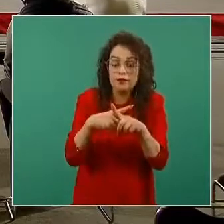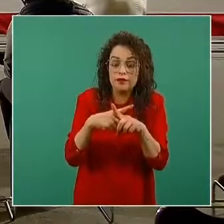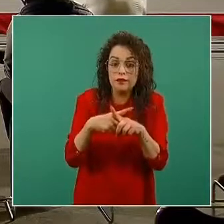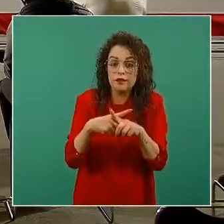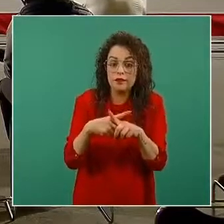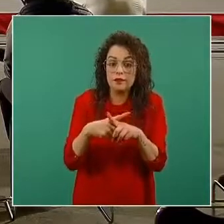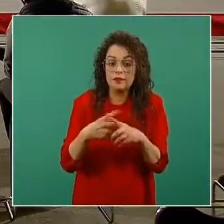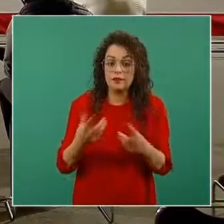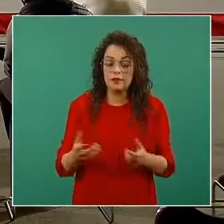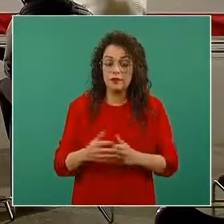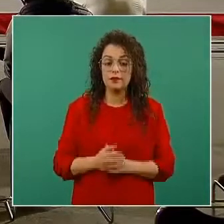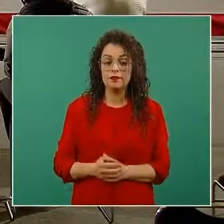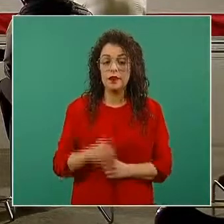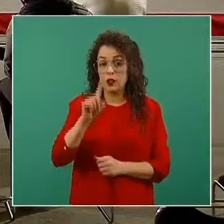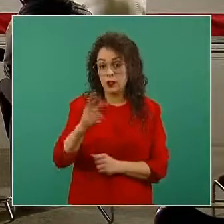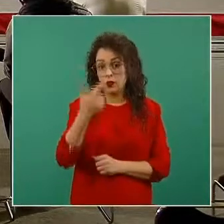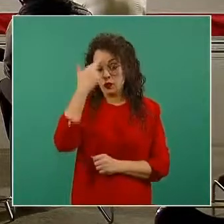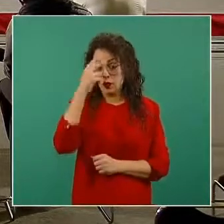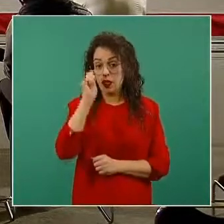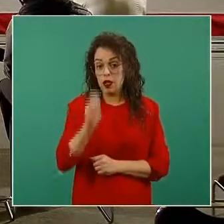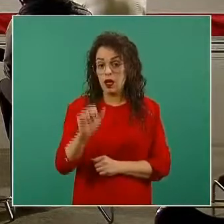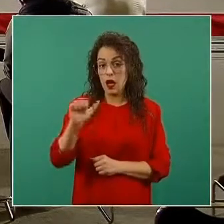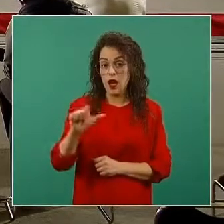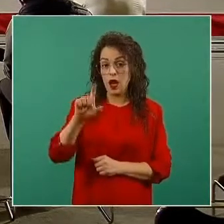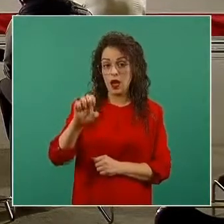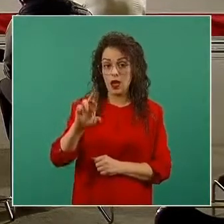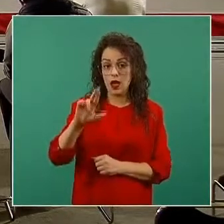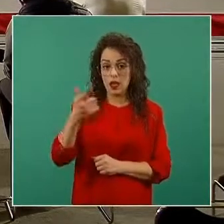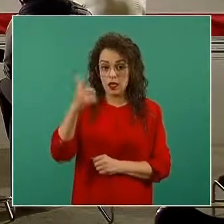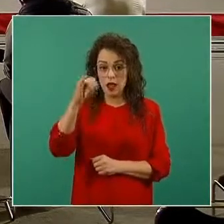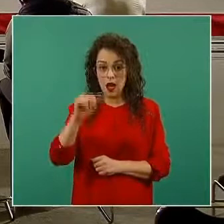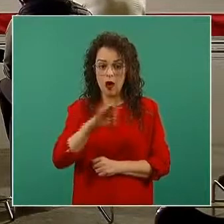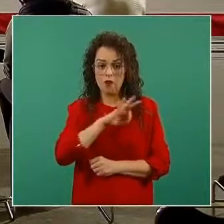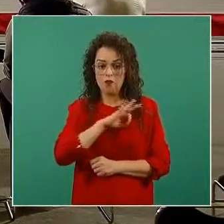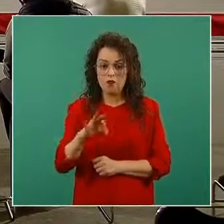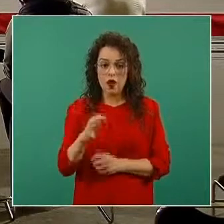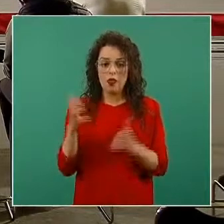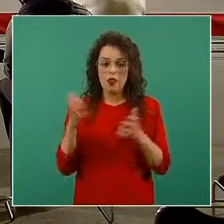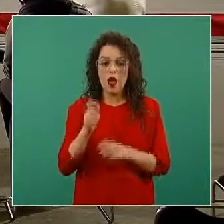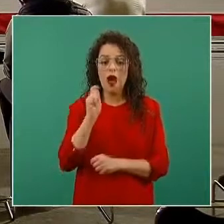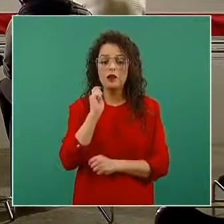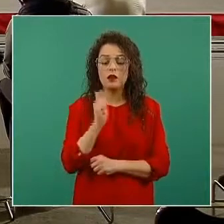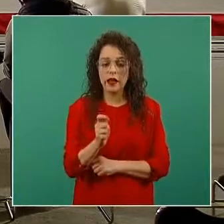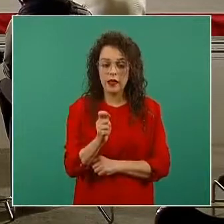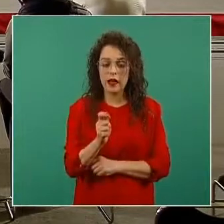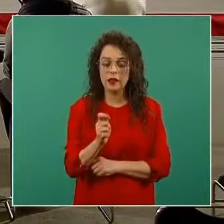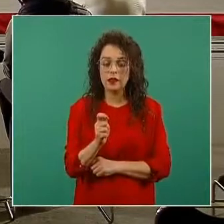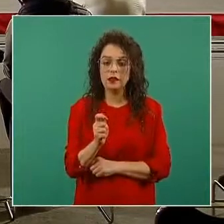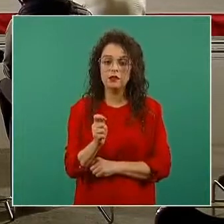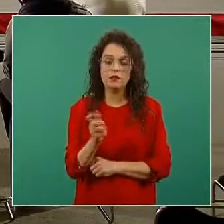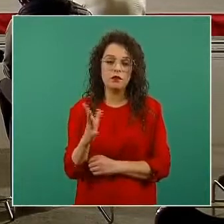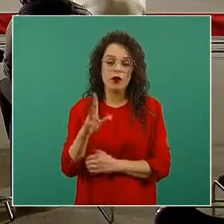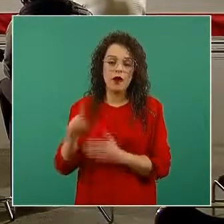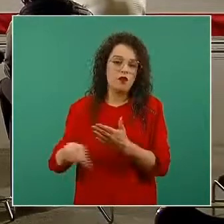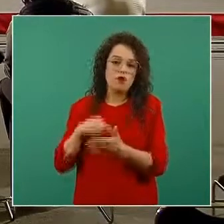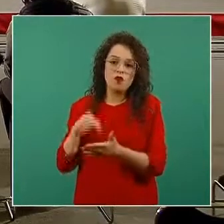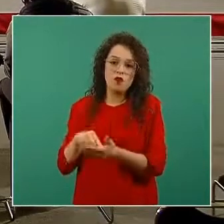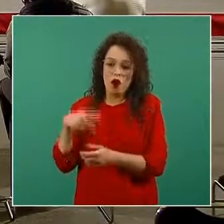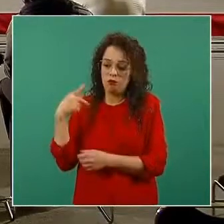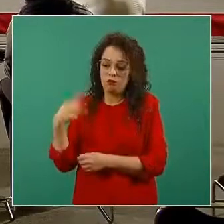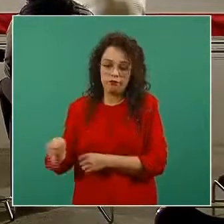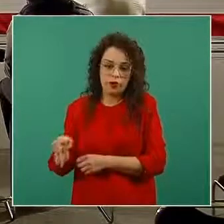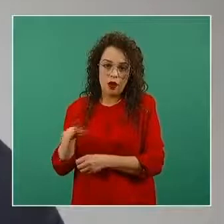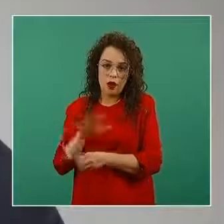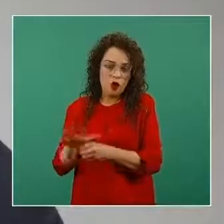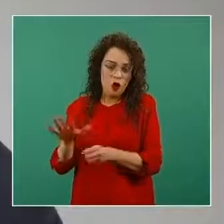local. Recordemos que las reacciones alérgicas pueden en su momento solo desarrollarse de nivel local y por lo tanto